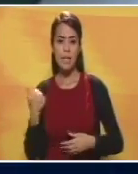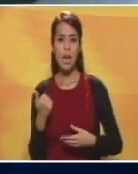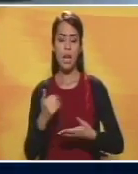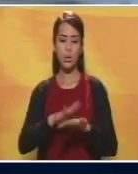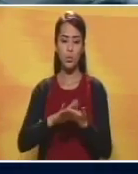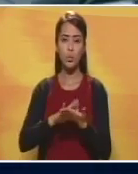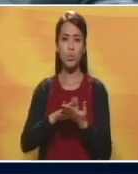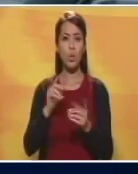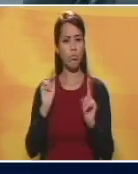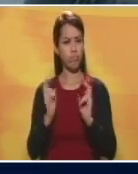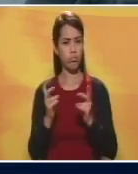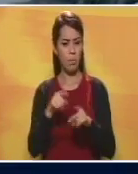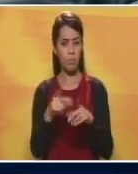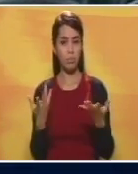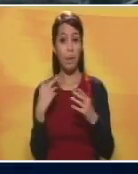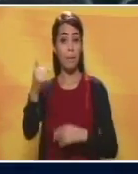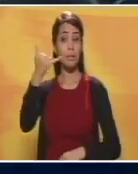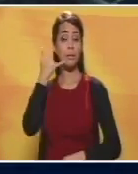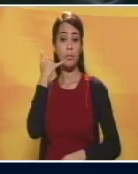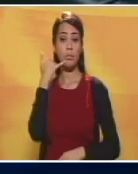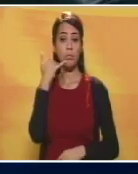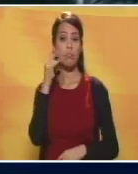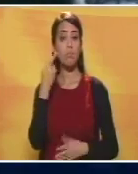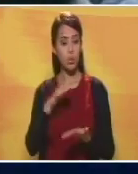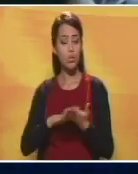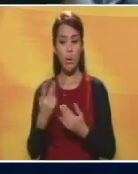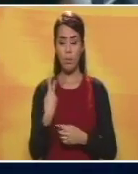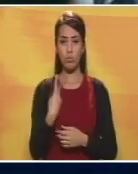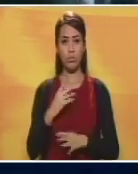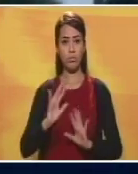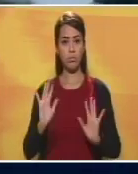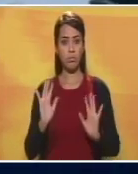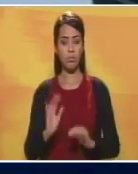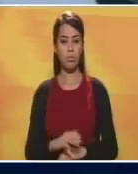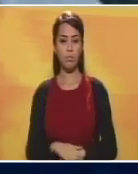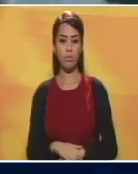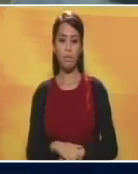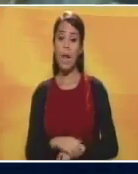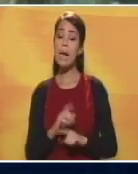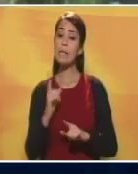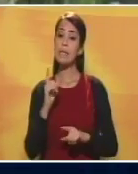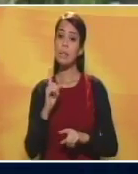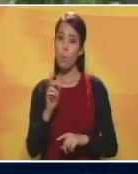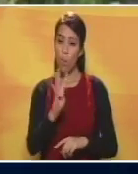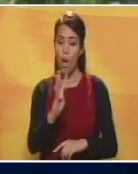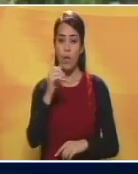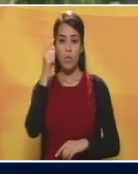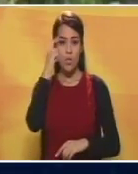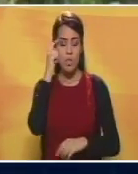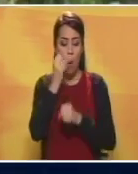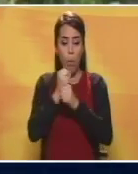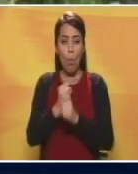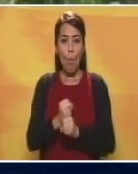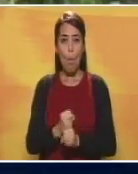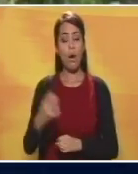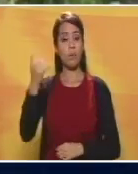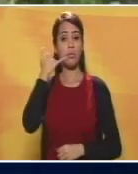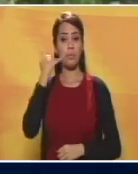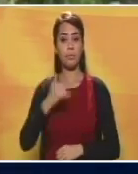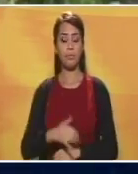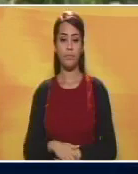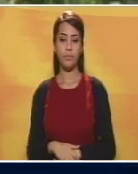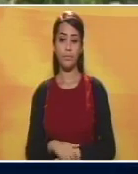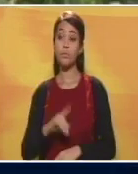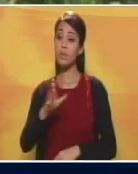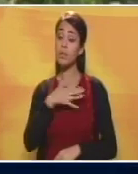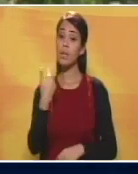este asunto, que me llame y lo solucionamos él y yo. Tengo ya 4 días esperando su llamada. Si